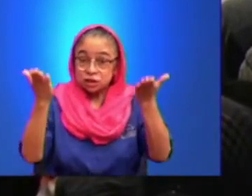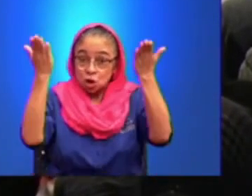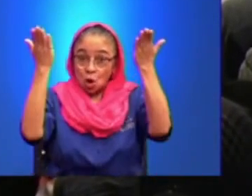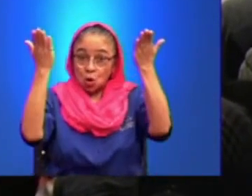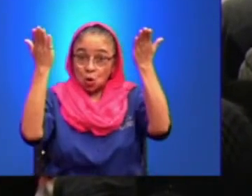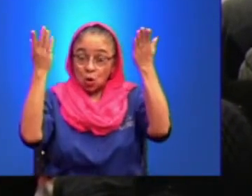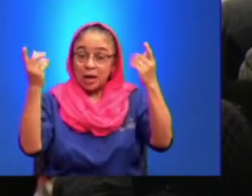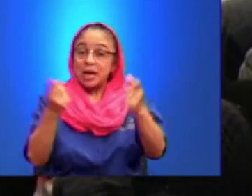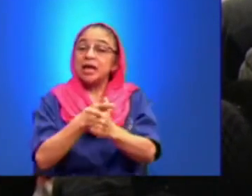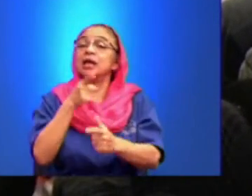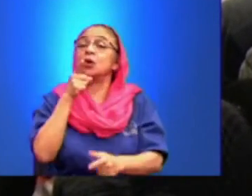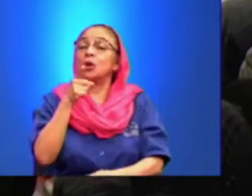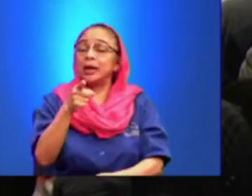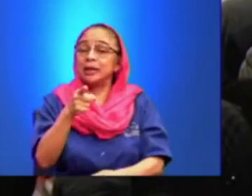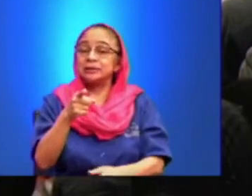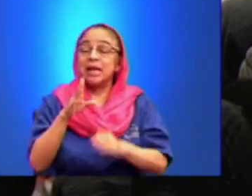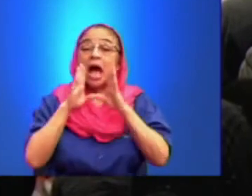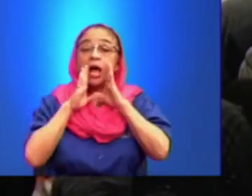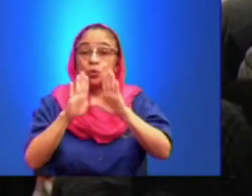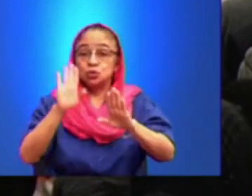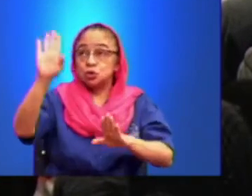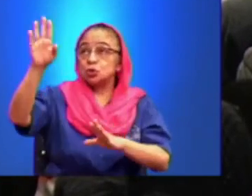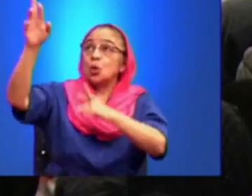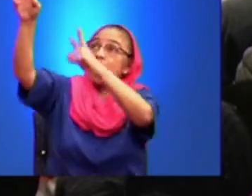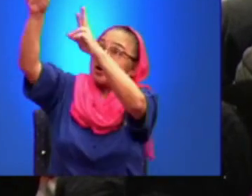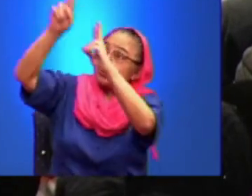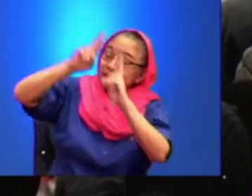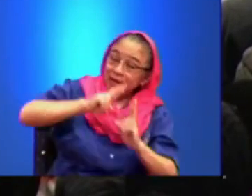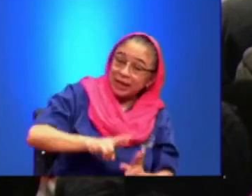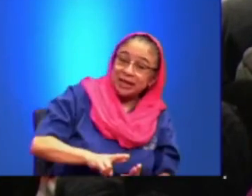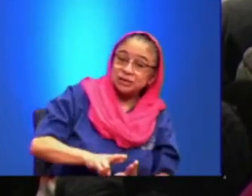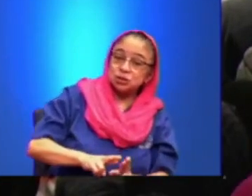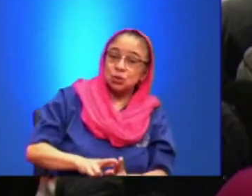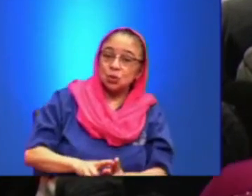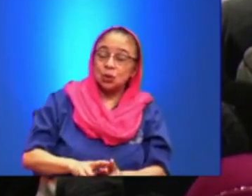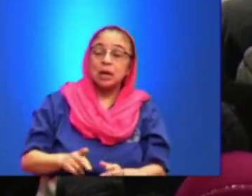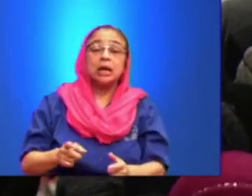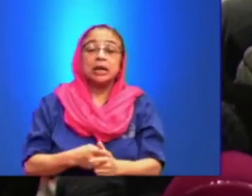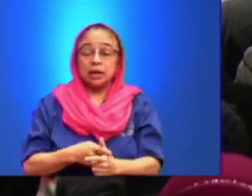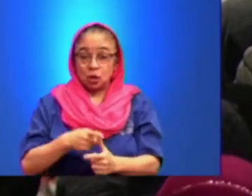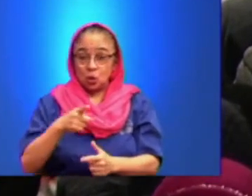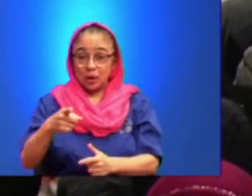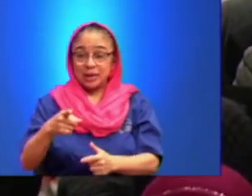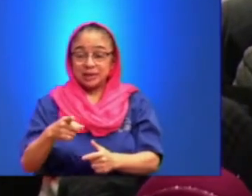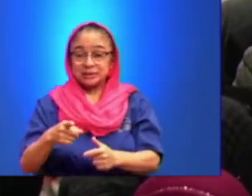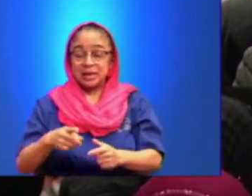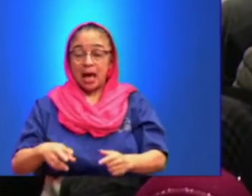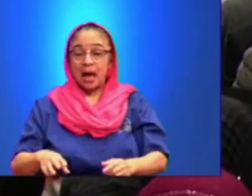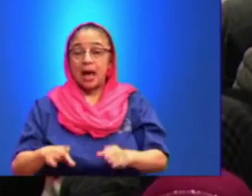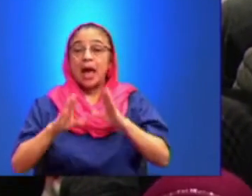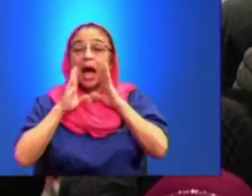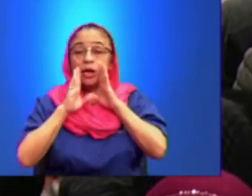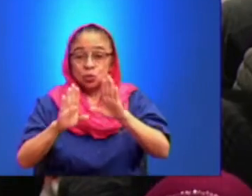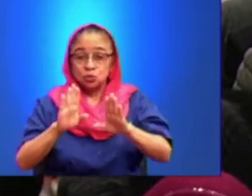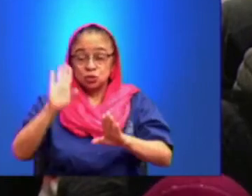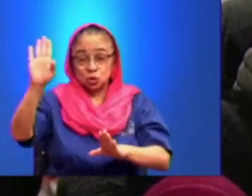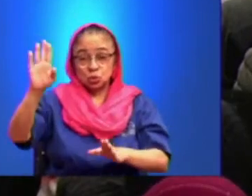y coge a tu regreso y con ella tu reino eterno